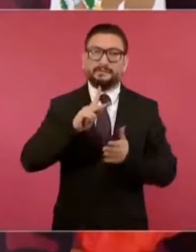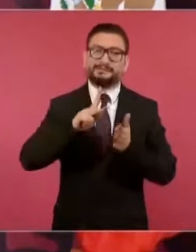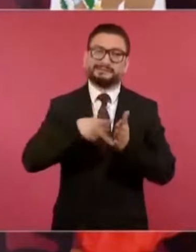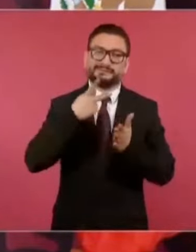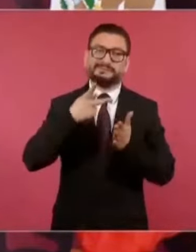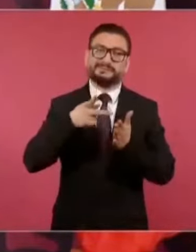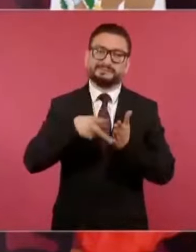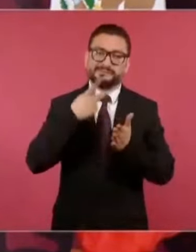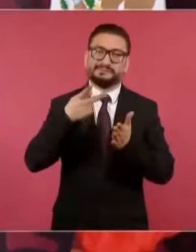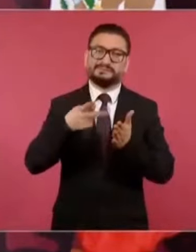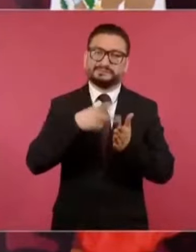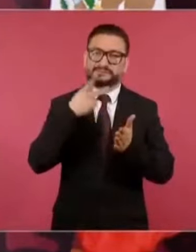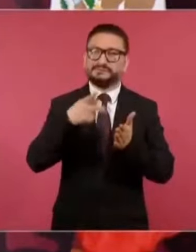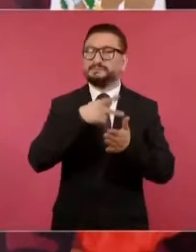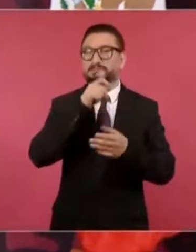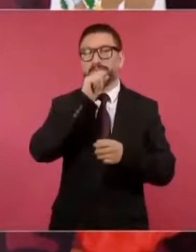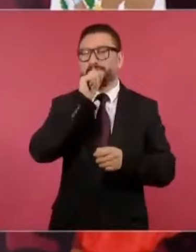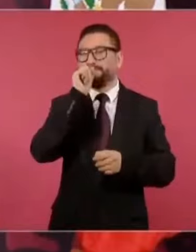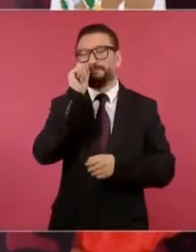lo mismo,